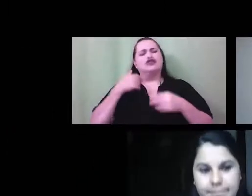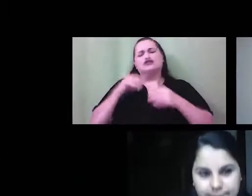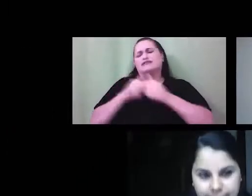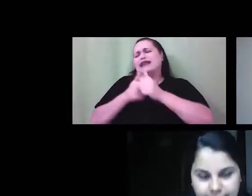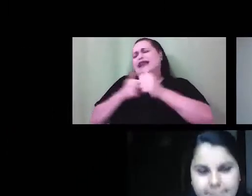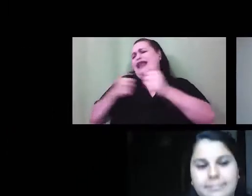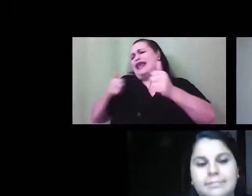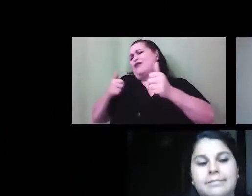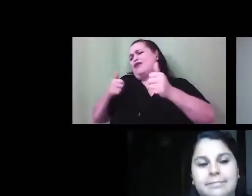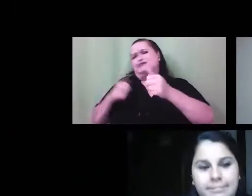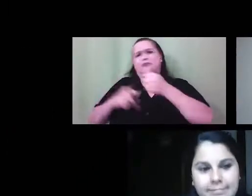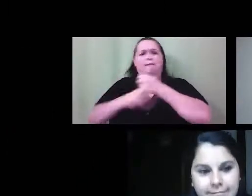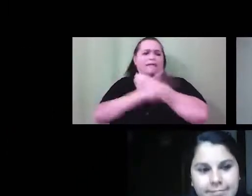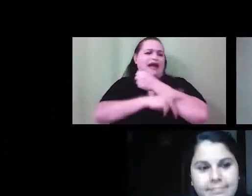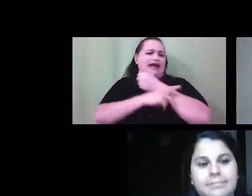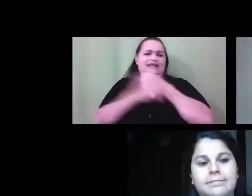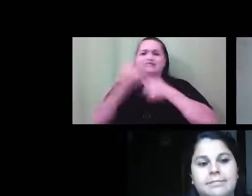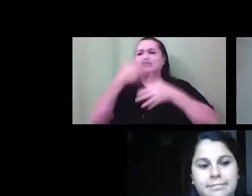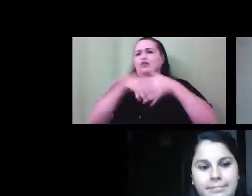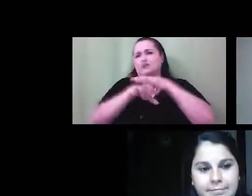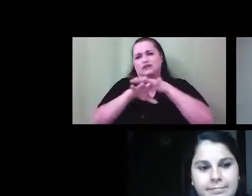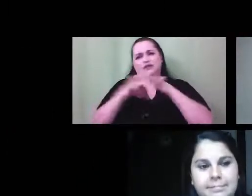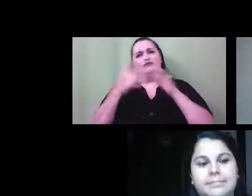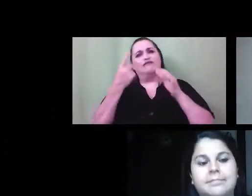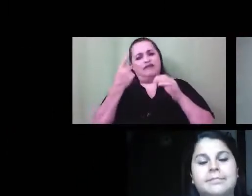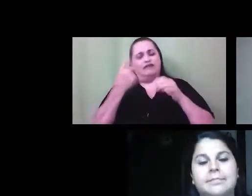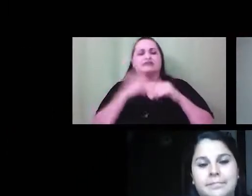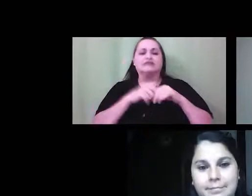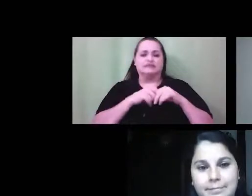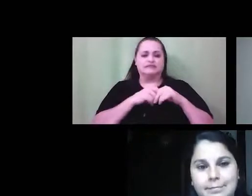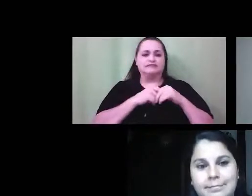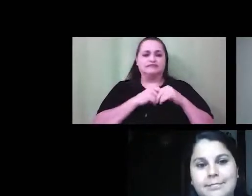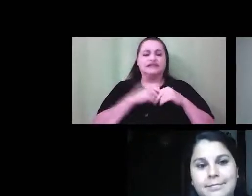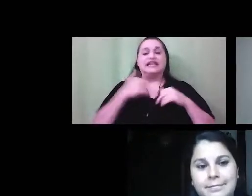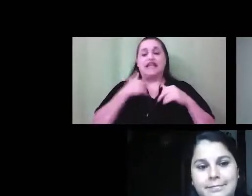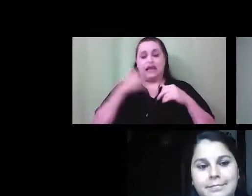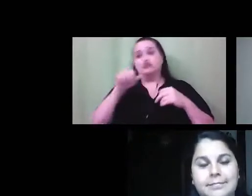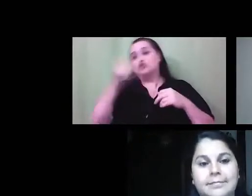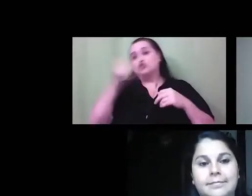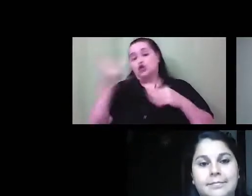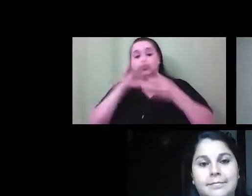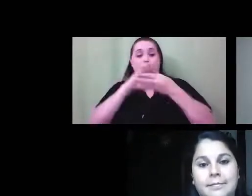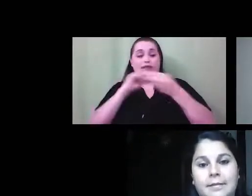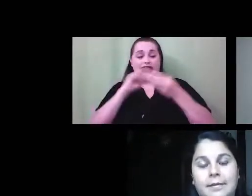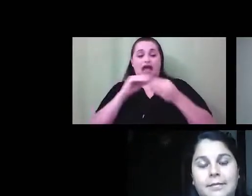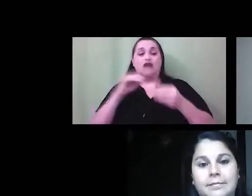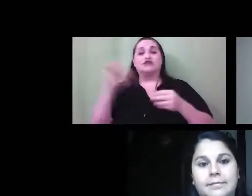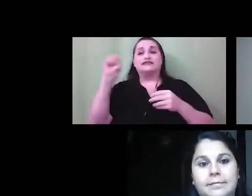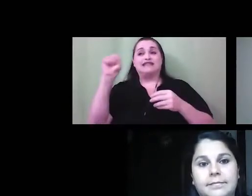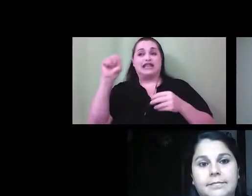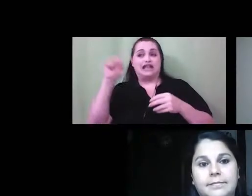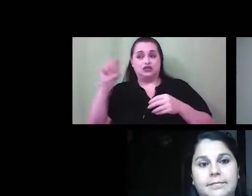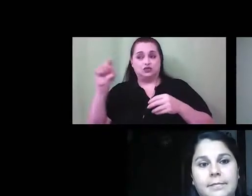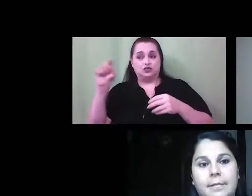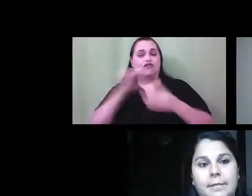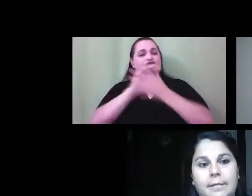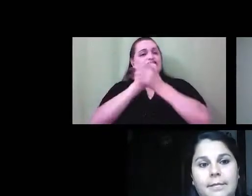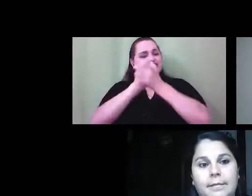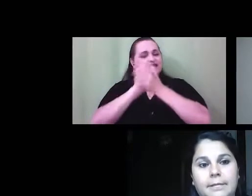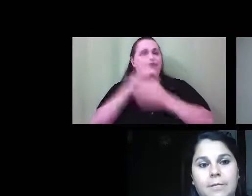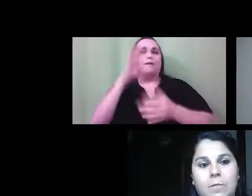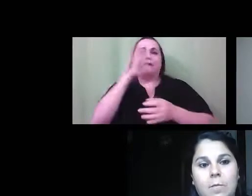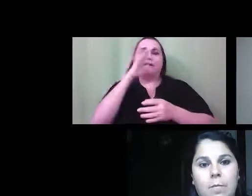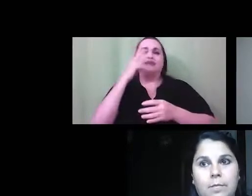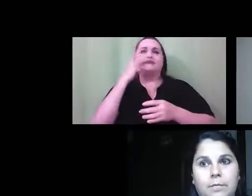ser un país inclusivo. Y tenemos otro comentario de Sandra Zúñiga que dice, los felicito papá y mamá, son